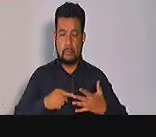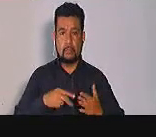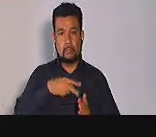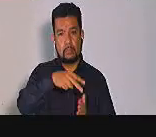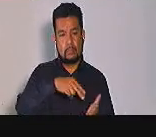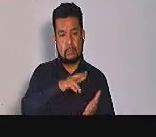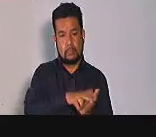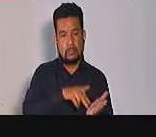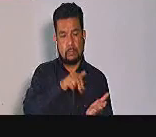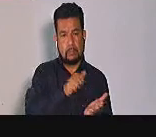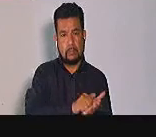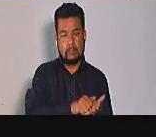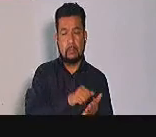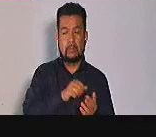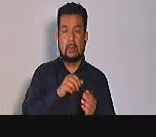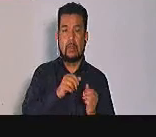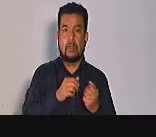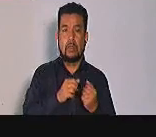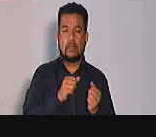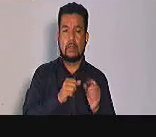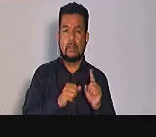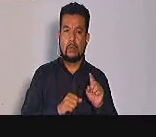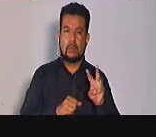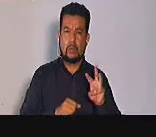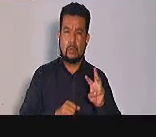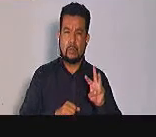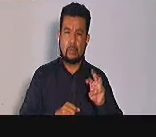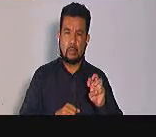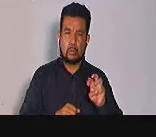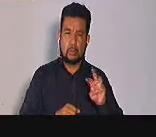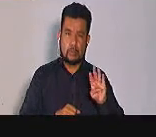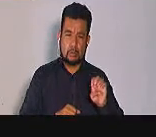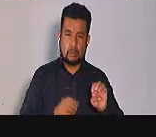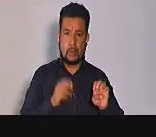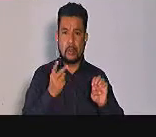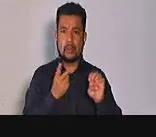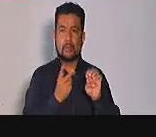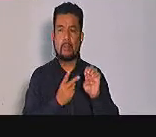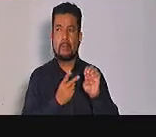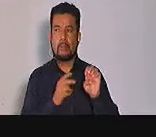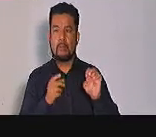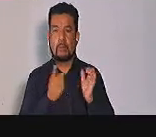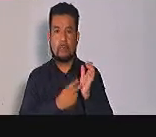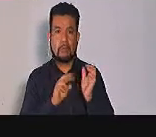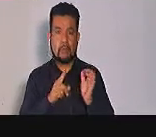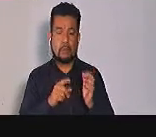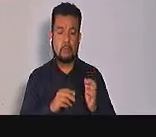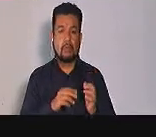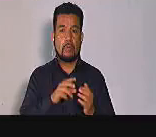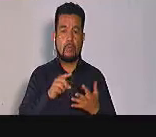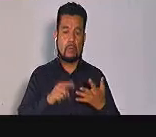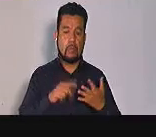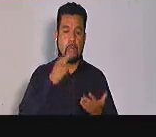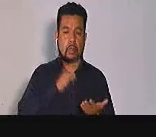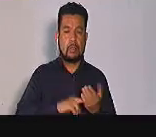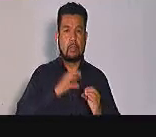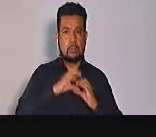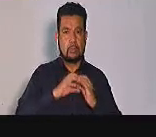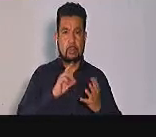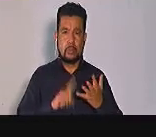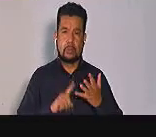lectura y aprobación de las actas 189 a la 194 de 2021. Cuarto punto, lectura de memoriales y comunicaciones. Quinto